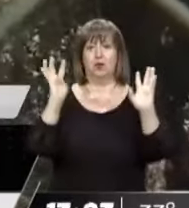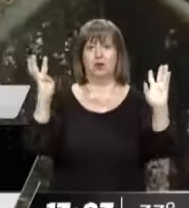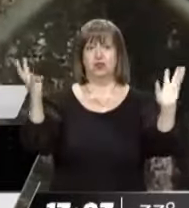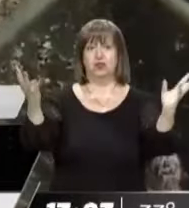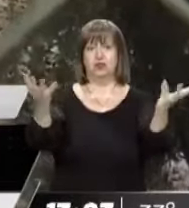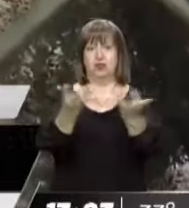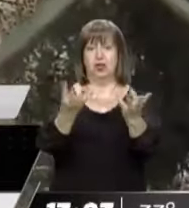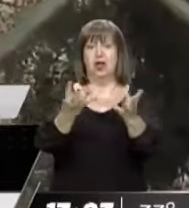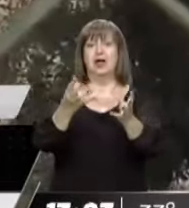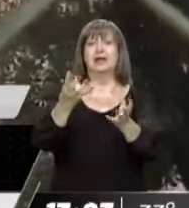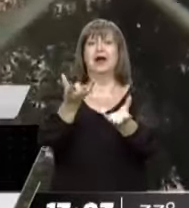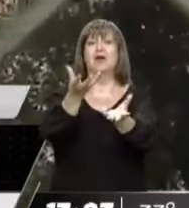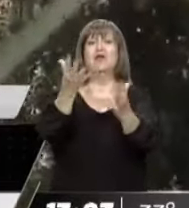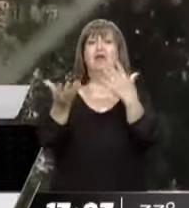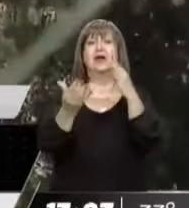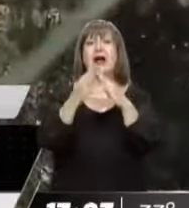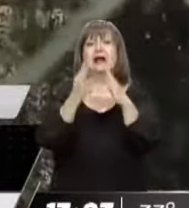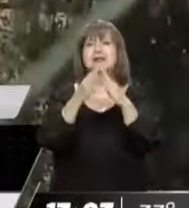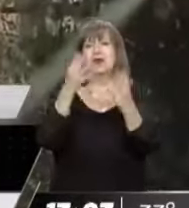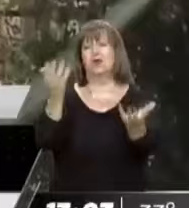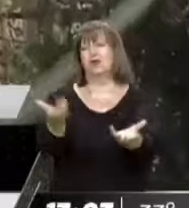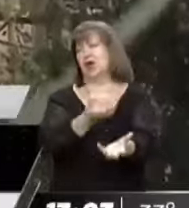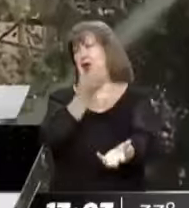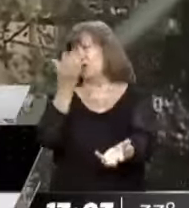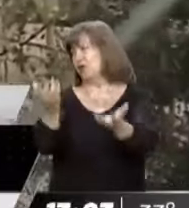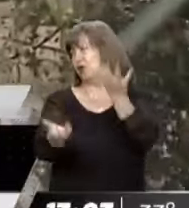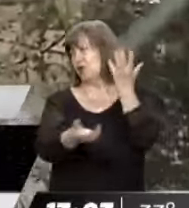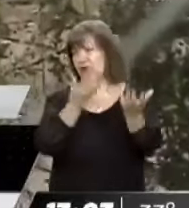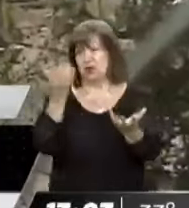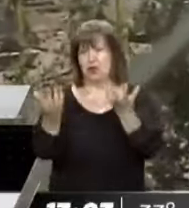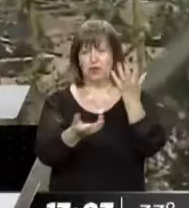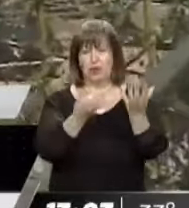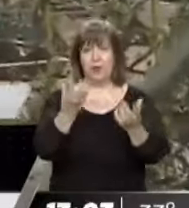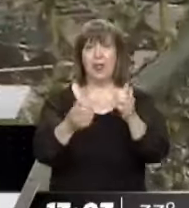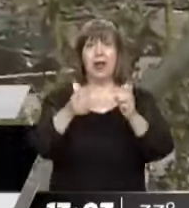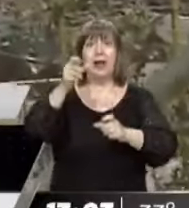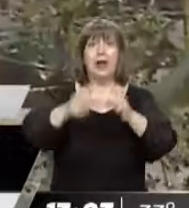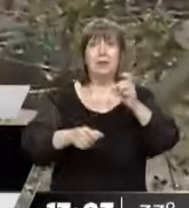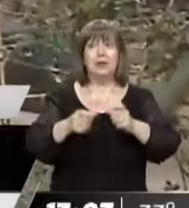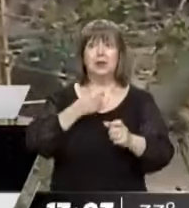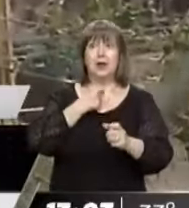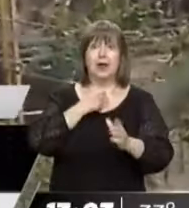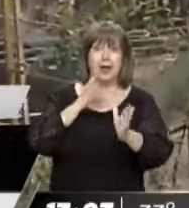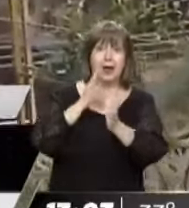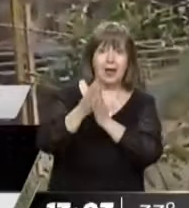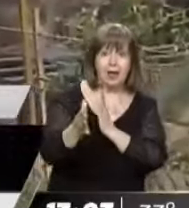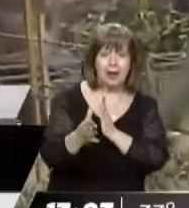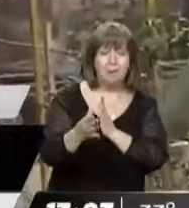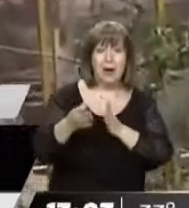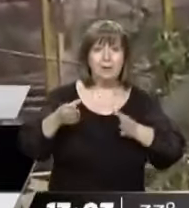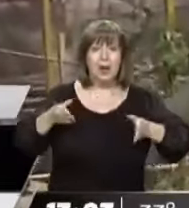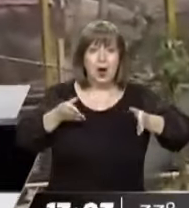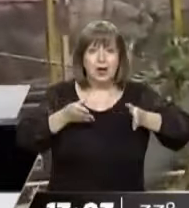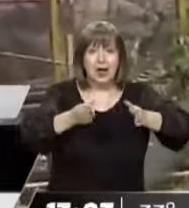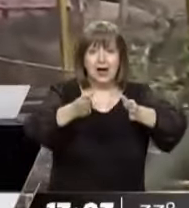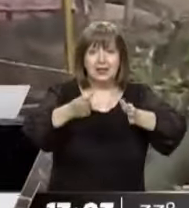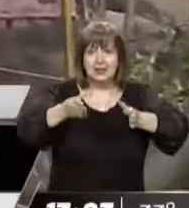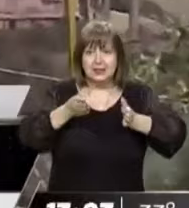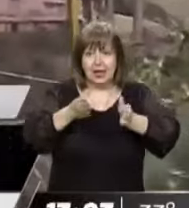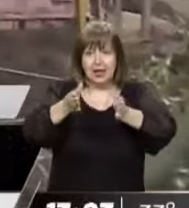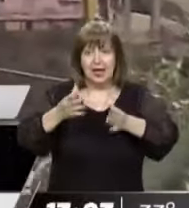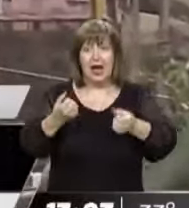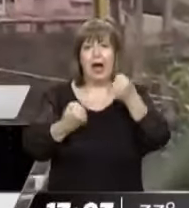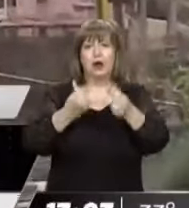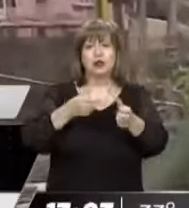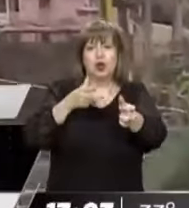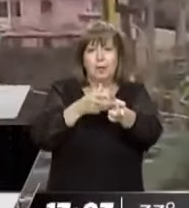las casas que fueron afectadas por el humo, y por el humo y por el fuego. Y cuando la gente quería escapar, en las calles se amontonaban los autos,